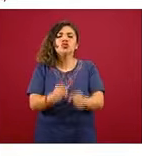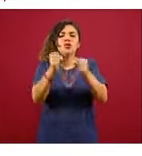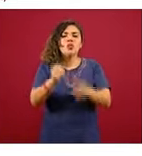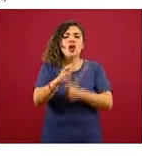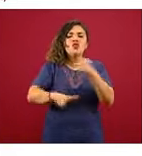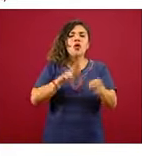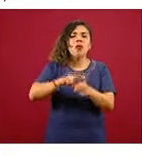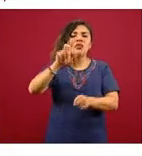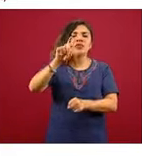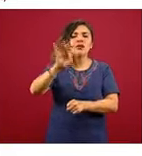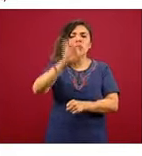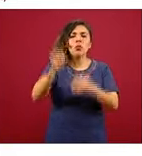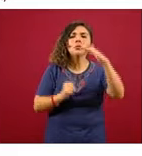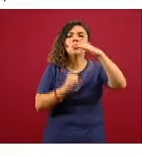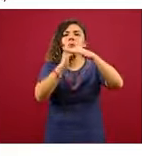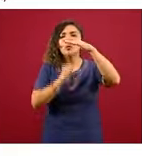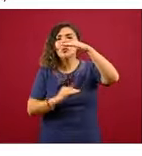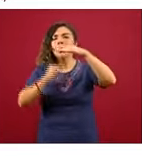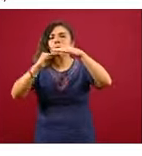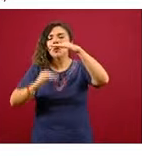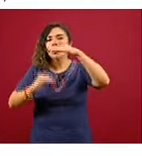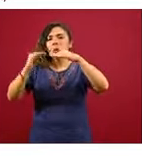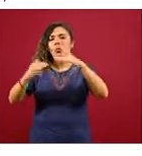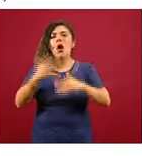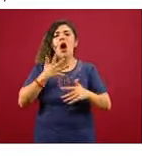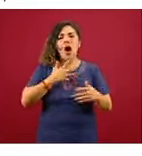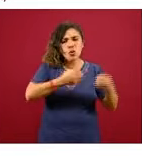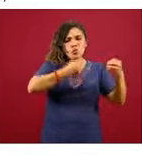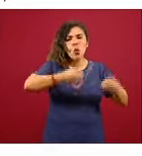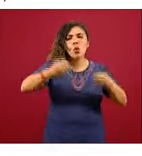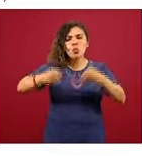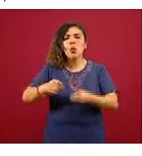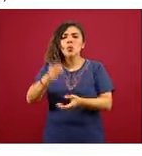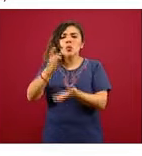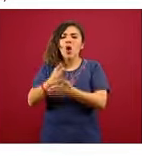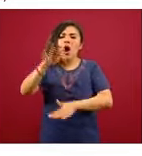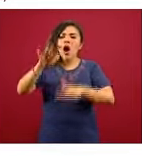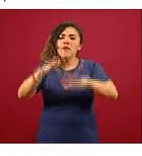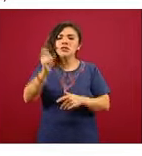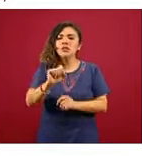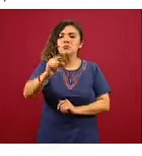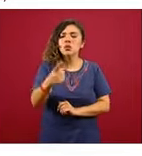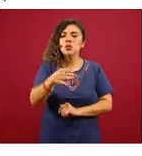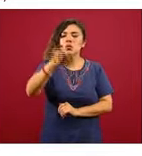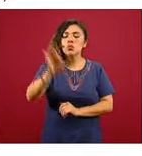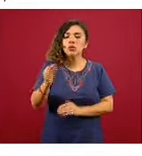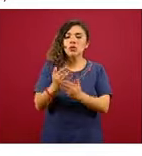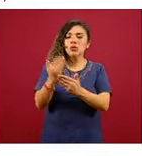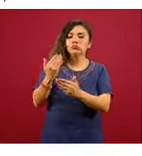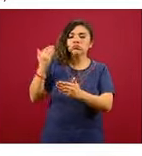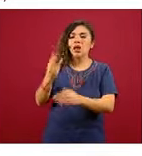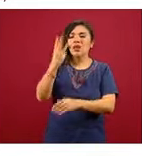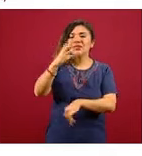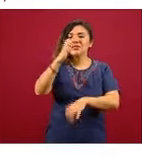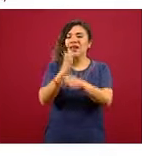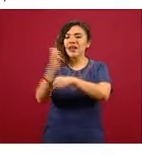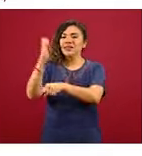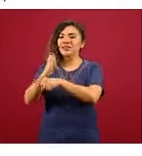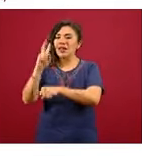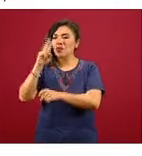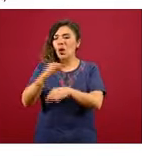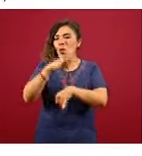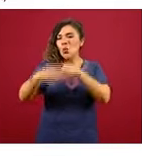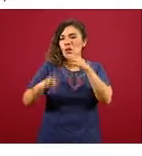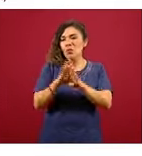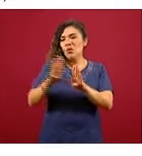de 30%, inclusive teniendo ocupaciones de solo 21% en los últimos 3 estados que vemos en